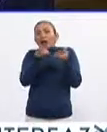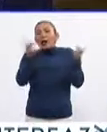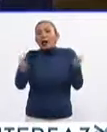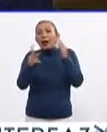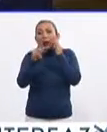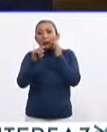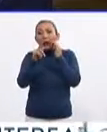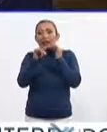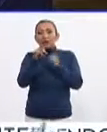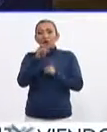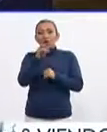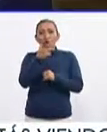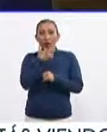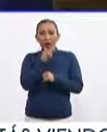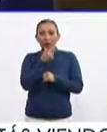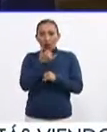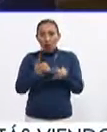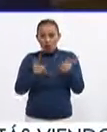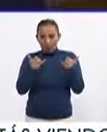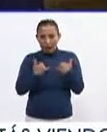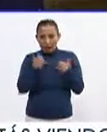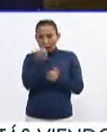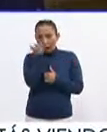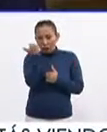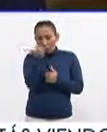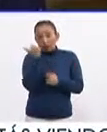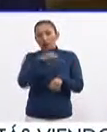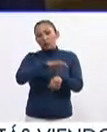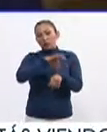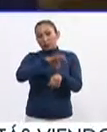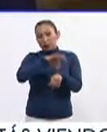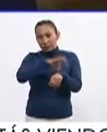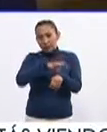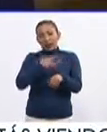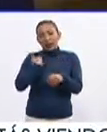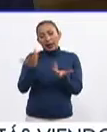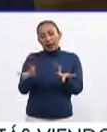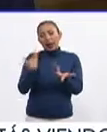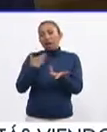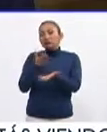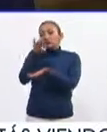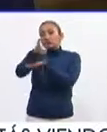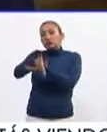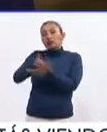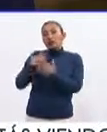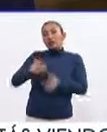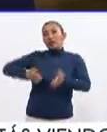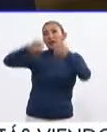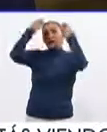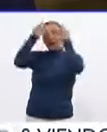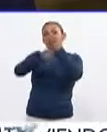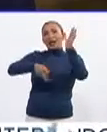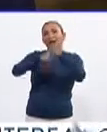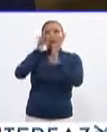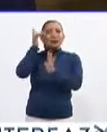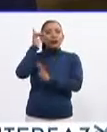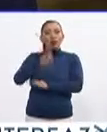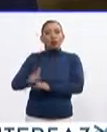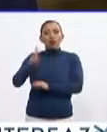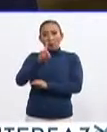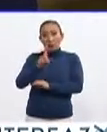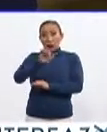Palinuro, un joven, ¿no?, estudiante de medicina, que regresa a su edificio en la Plaza de Santo